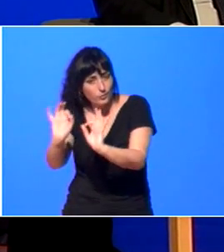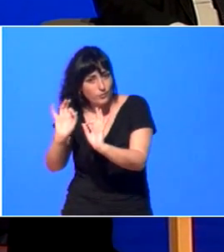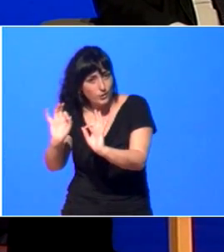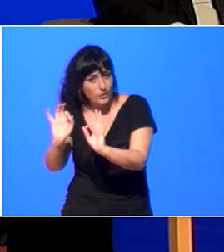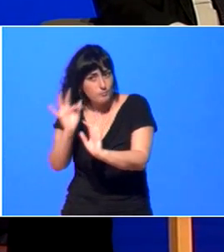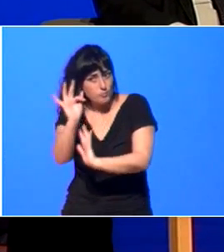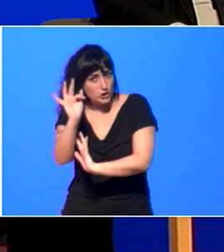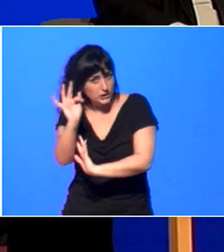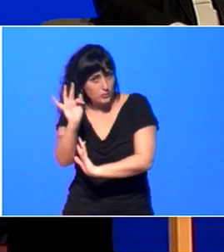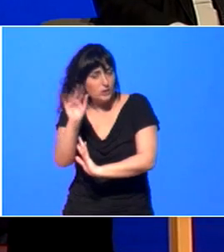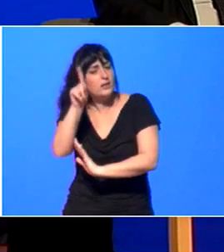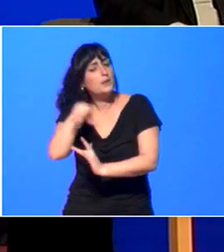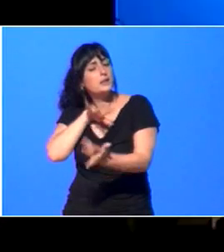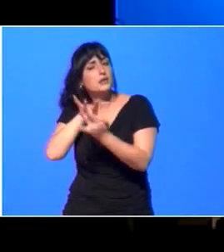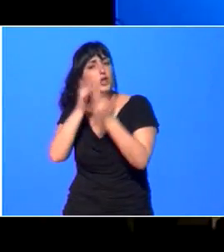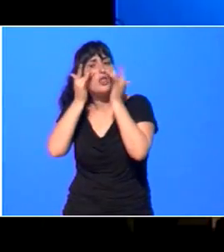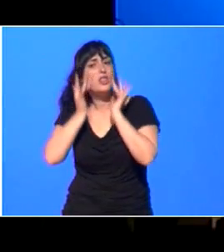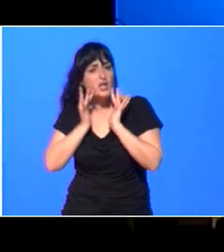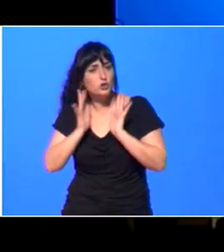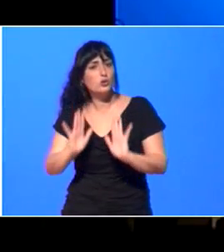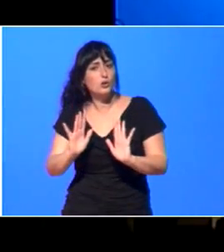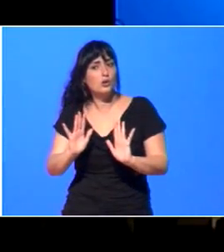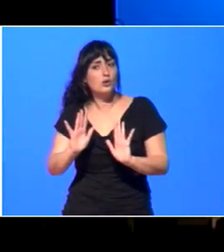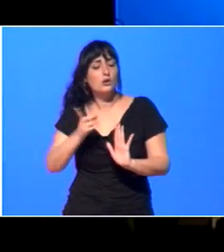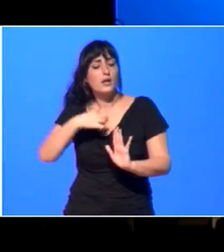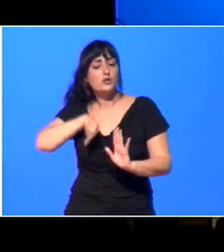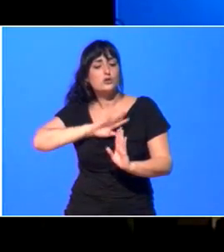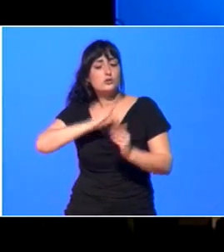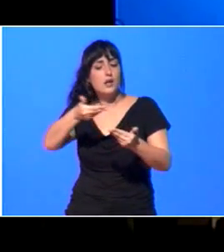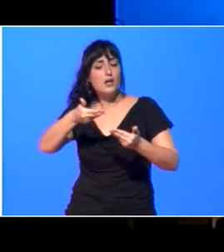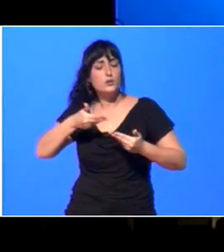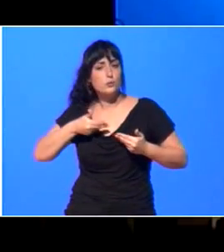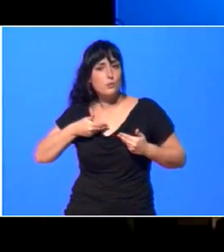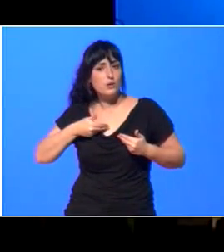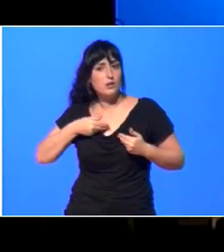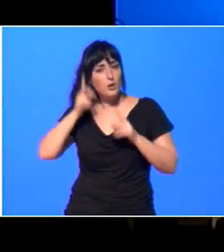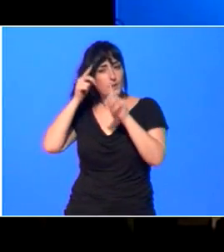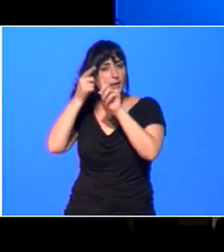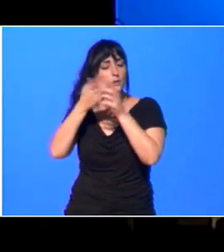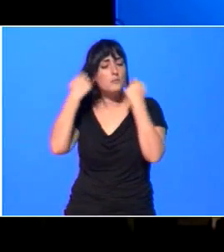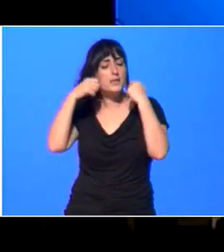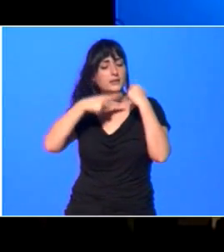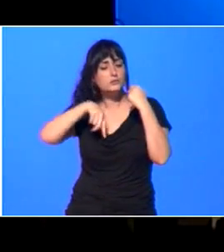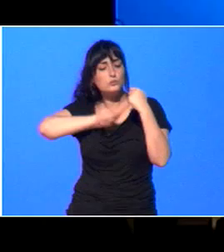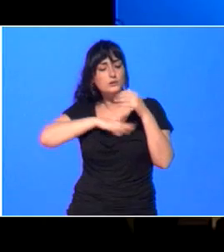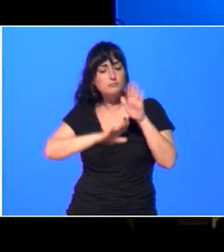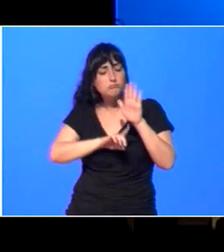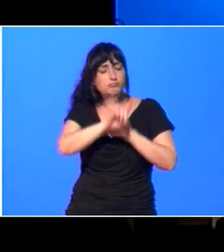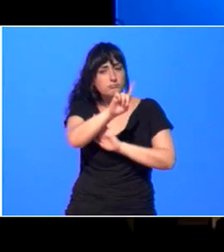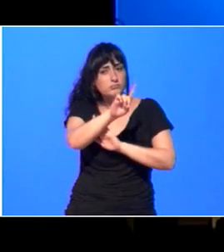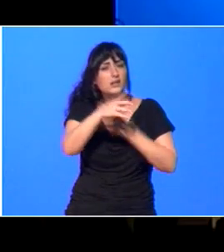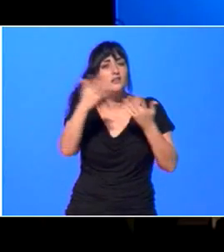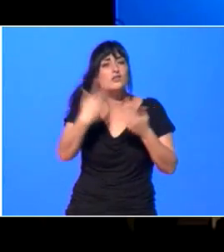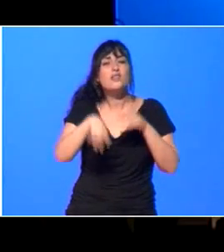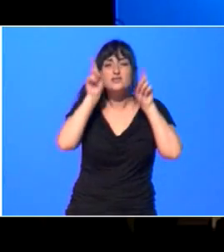y que el trato digno sea lo que nos lleve a todos a desarrollar nuestras prácticas? ¿Cómo definiríamos la